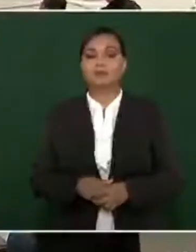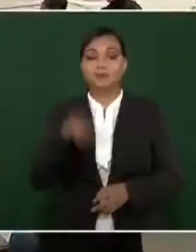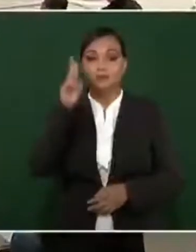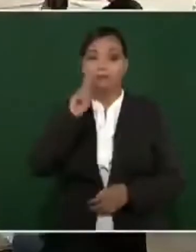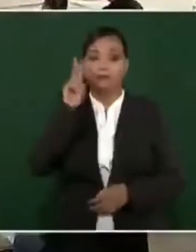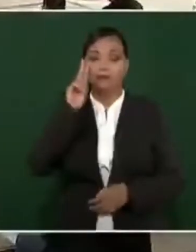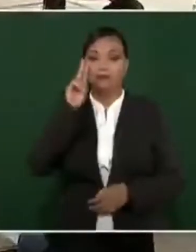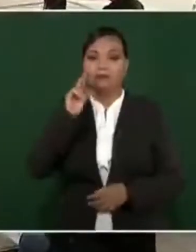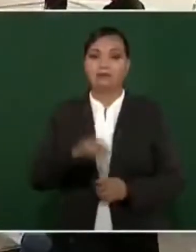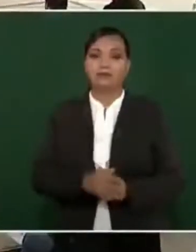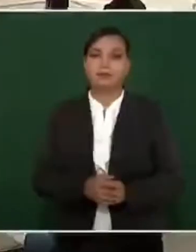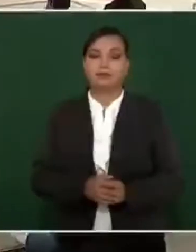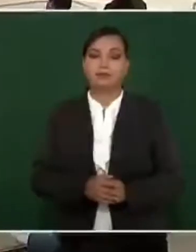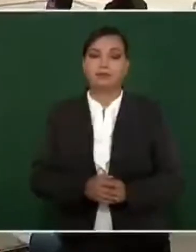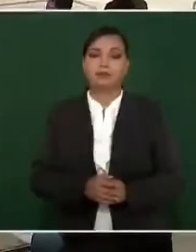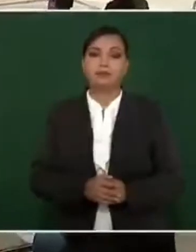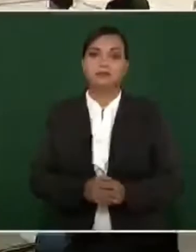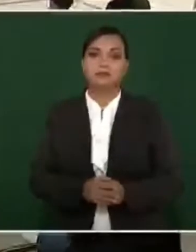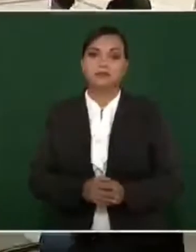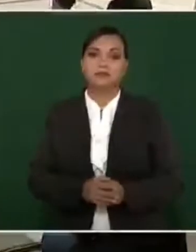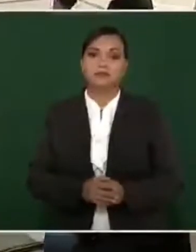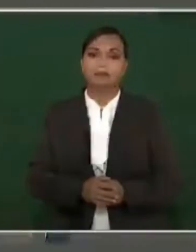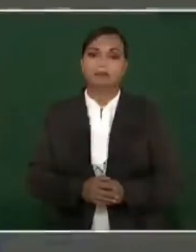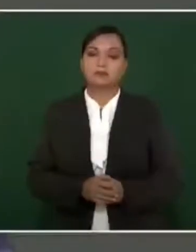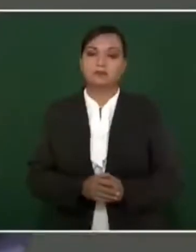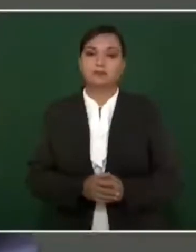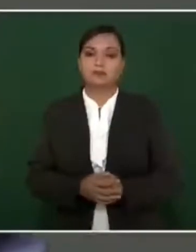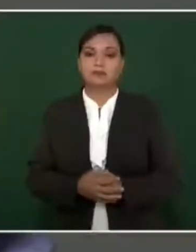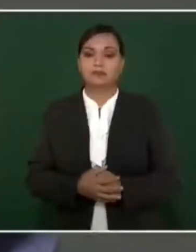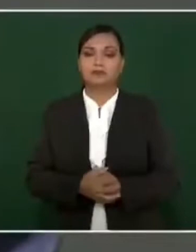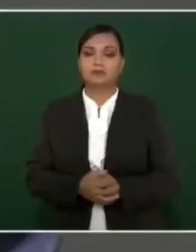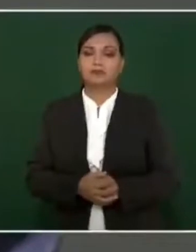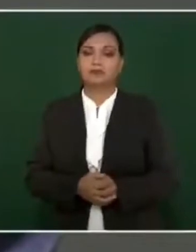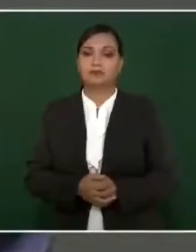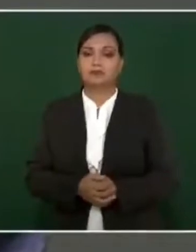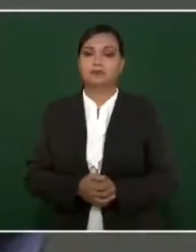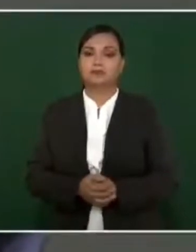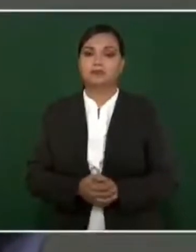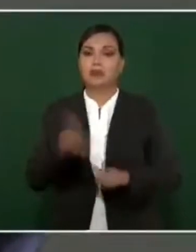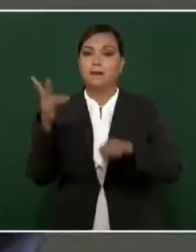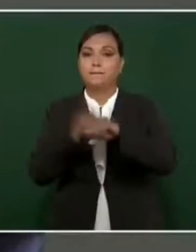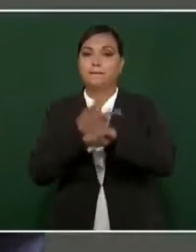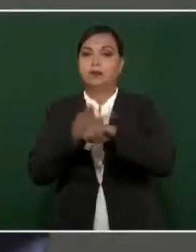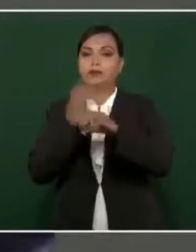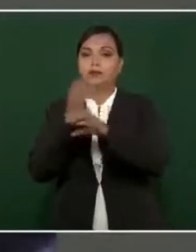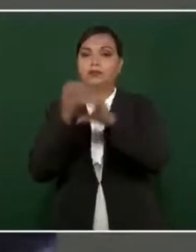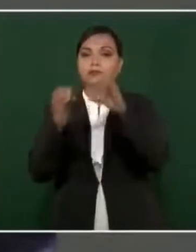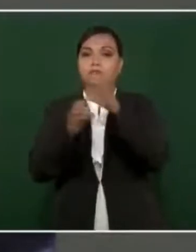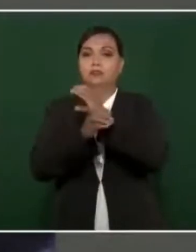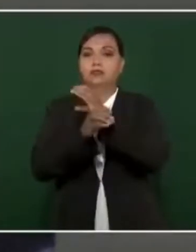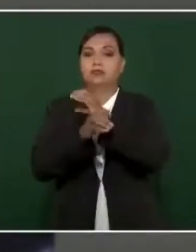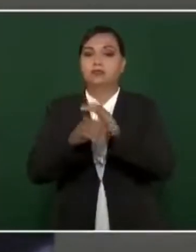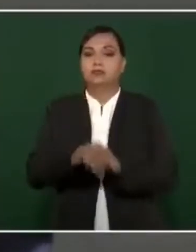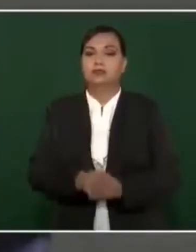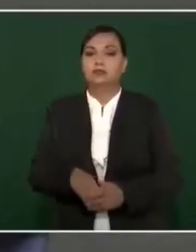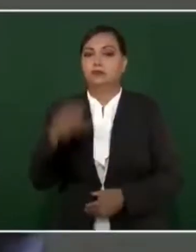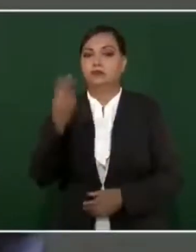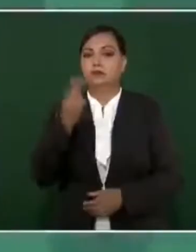sucedió una cosa que debería de ser motivo de análisis. Alguien